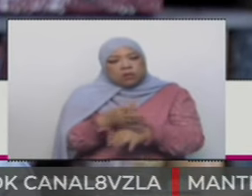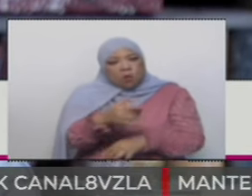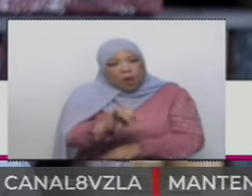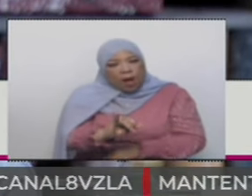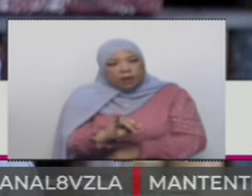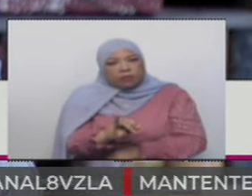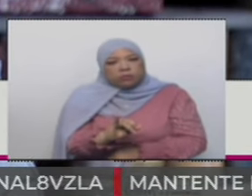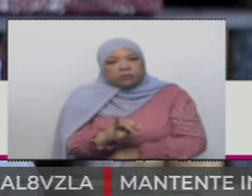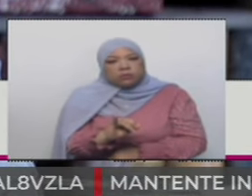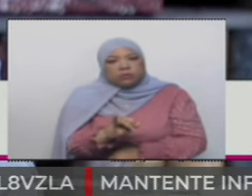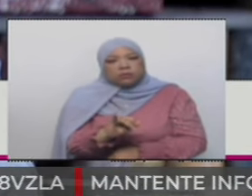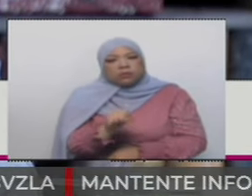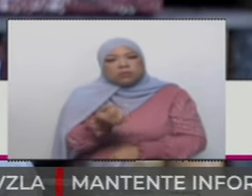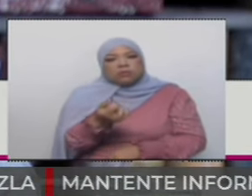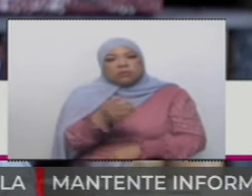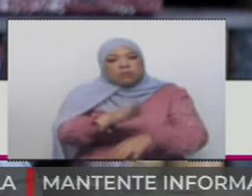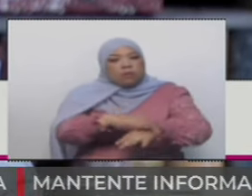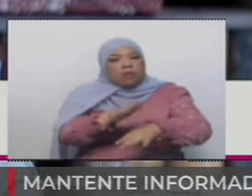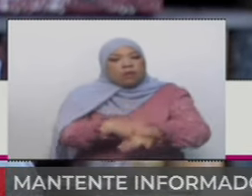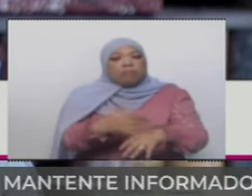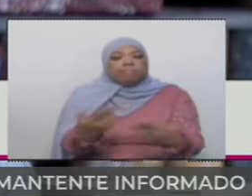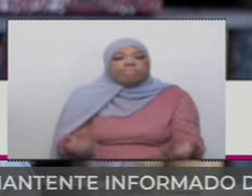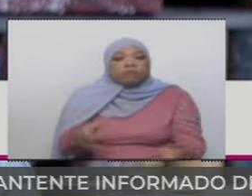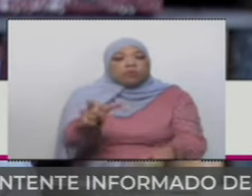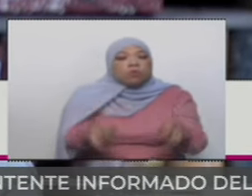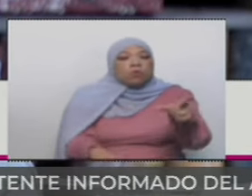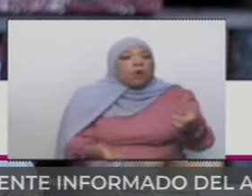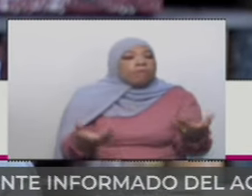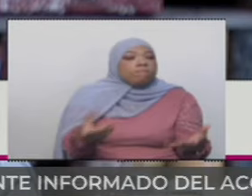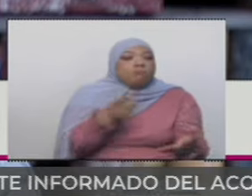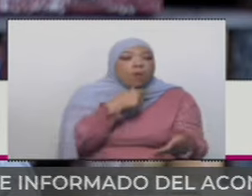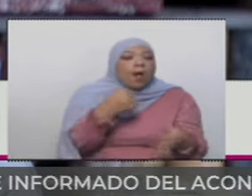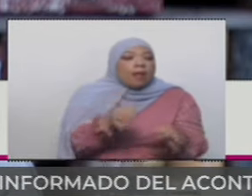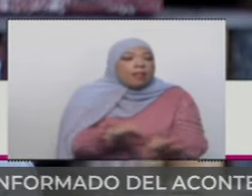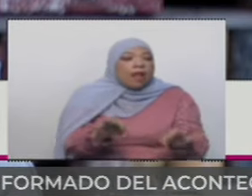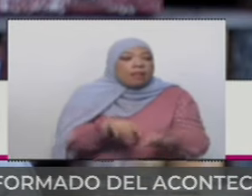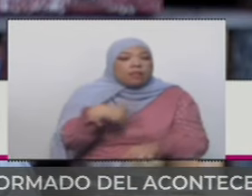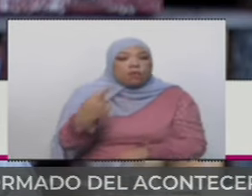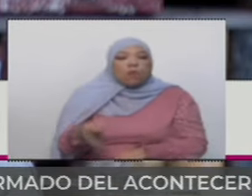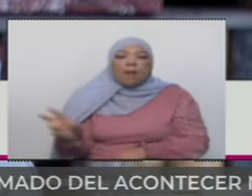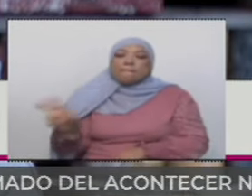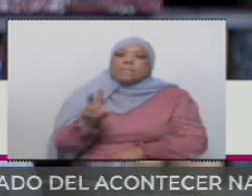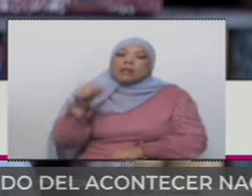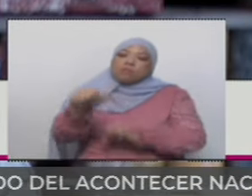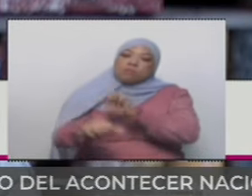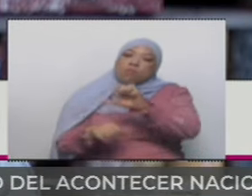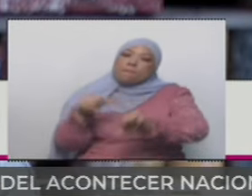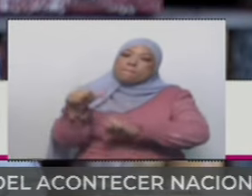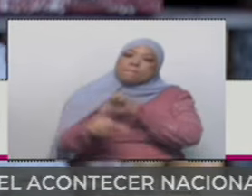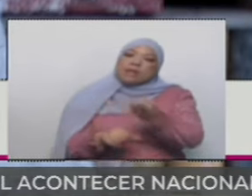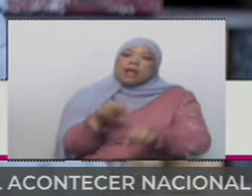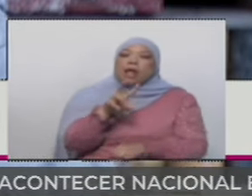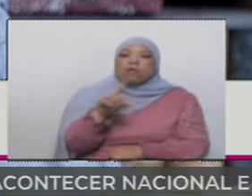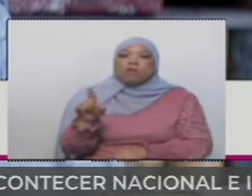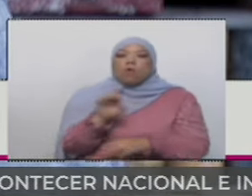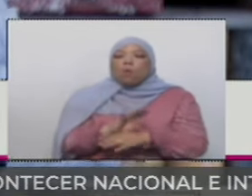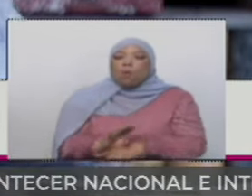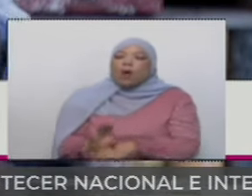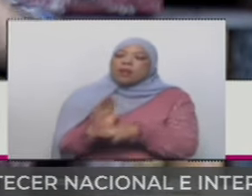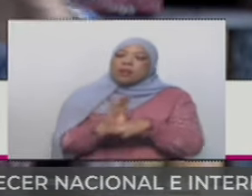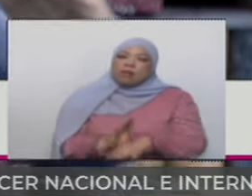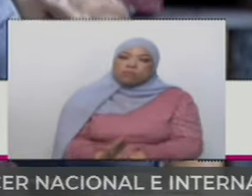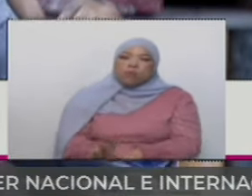tiene, a pedir se queda. Cuidemos la Venezuela del siglo XXI. Cuidemos